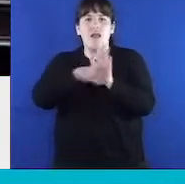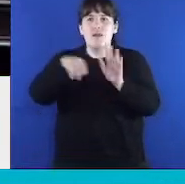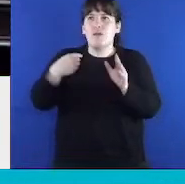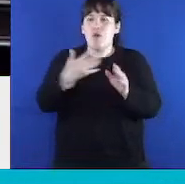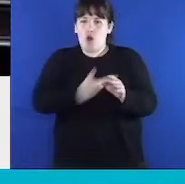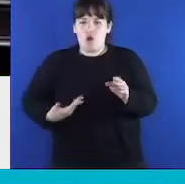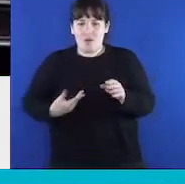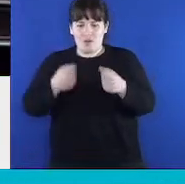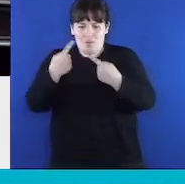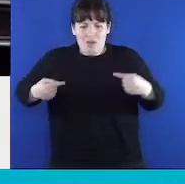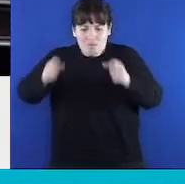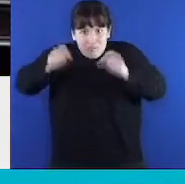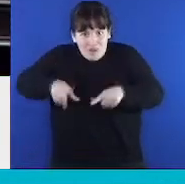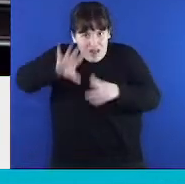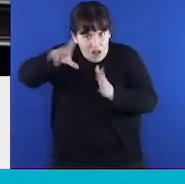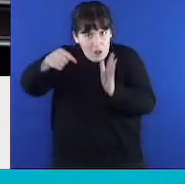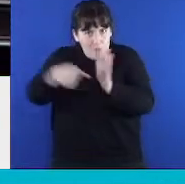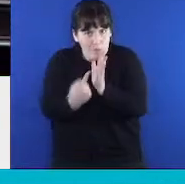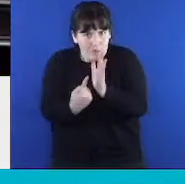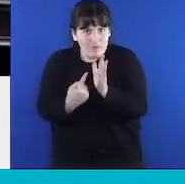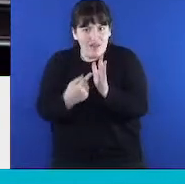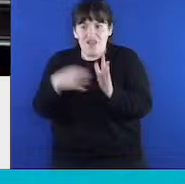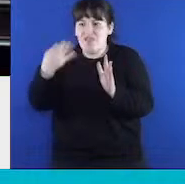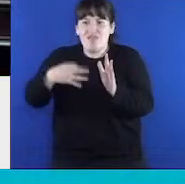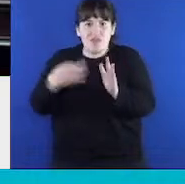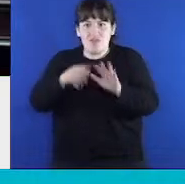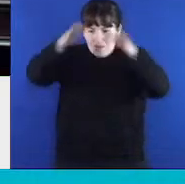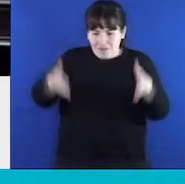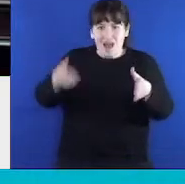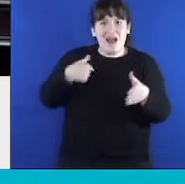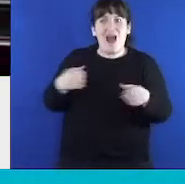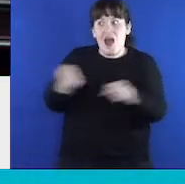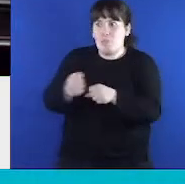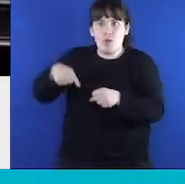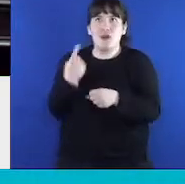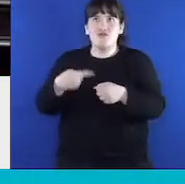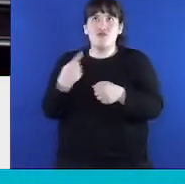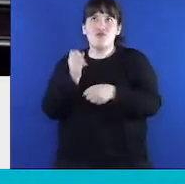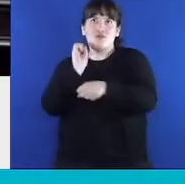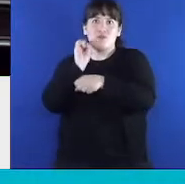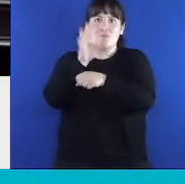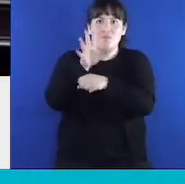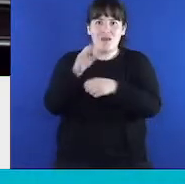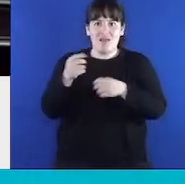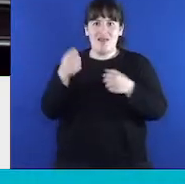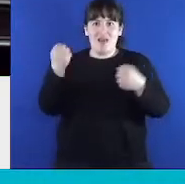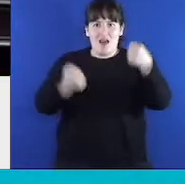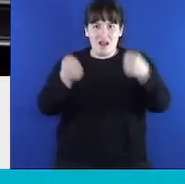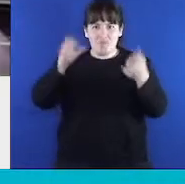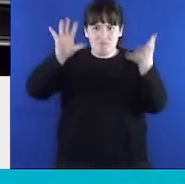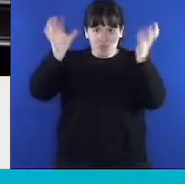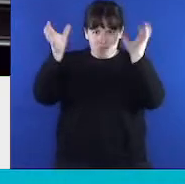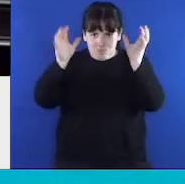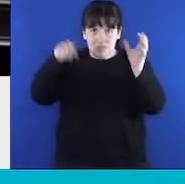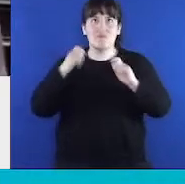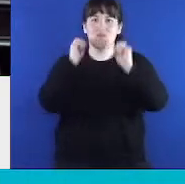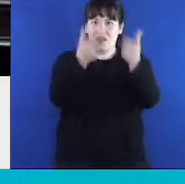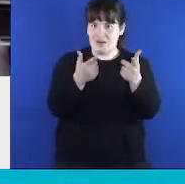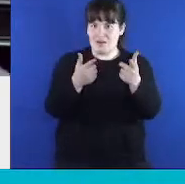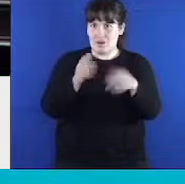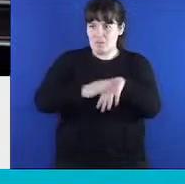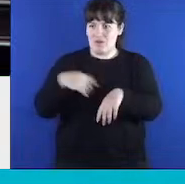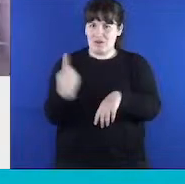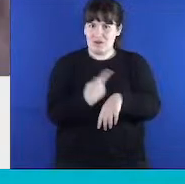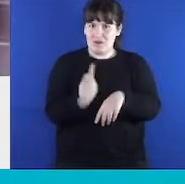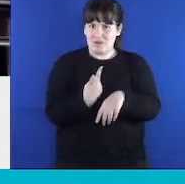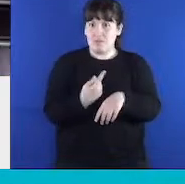le corresponde a esta legislatura aprobar esos convenios y tratar esos convenios que está haciendo con los gobernadores. Si lo quiere hacer, que lo haga, pero tiene que